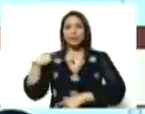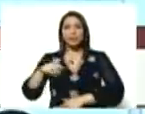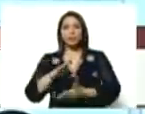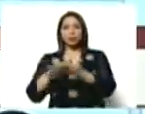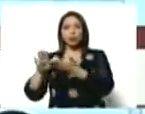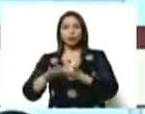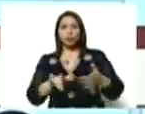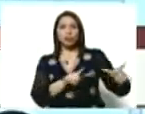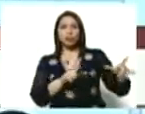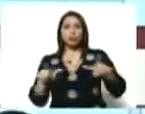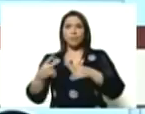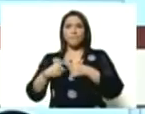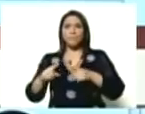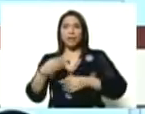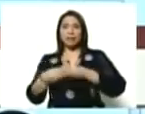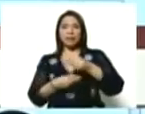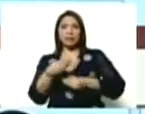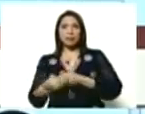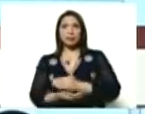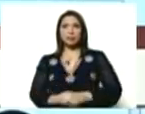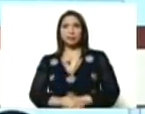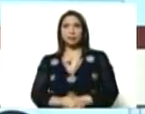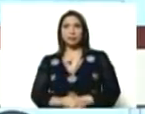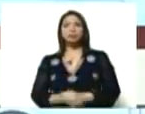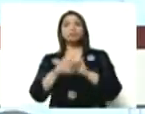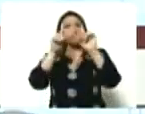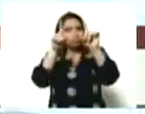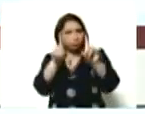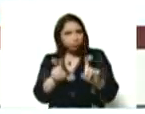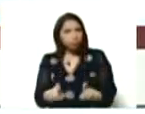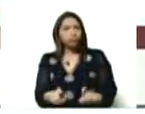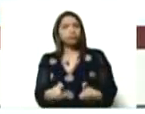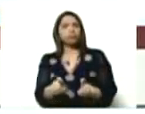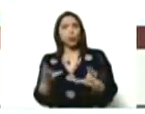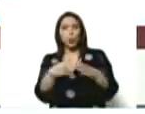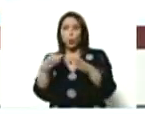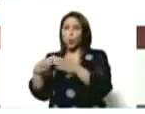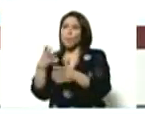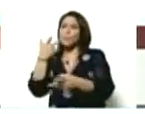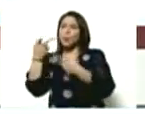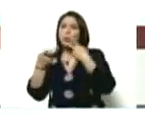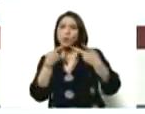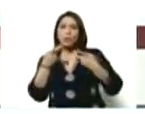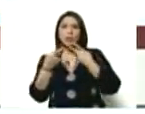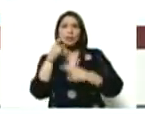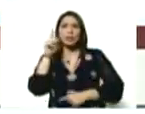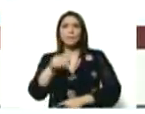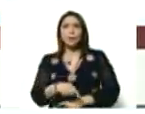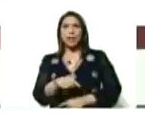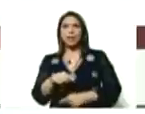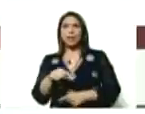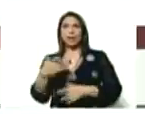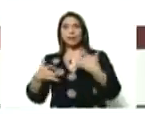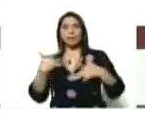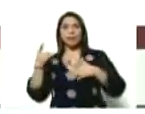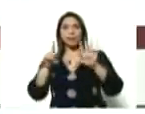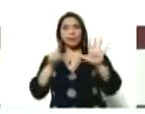solución lista para ser auditada por las organizaciones políticas y para el evento del 6 de diciembre.